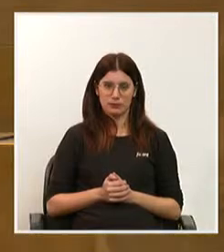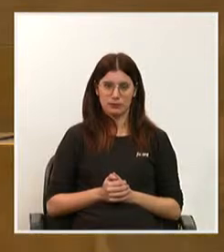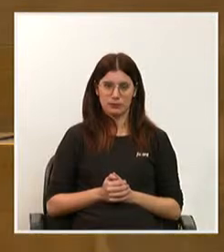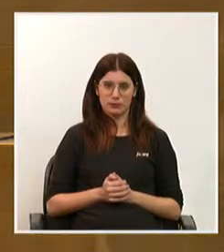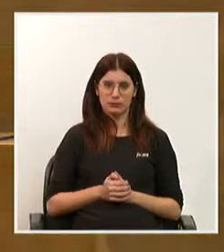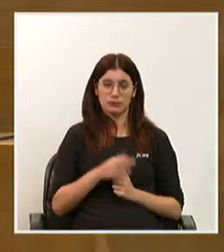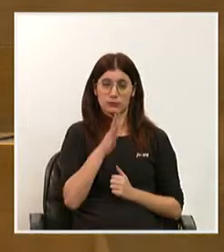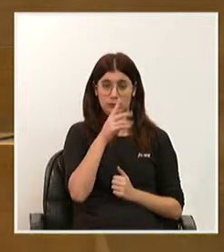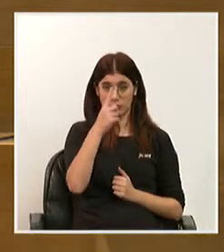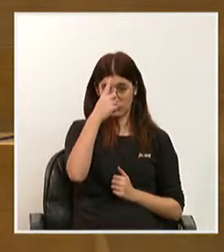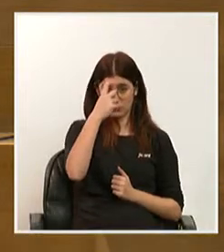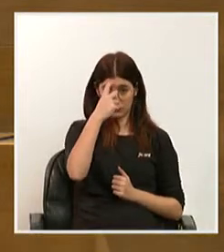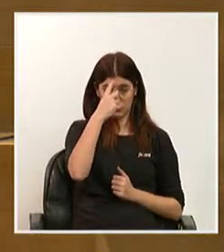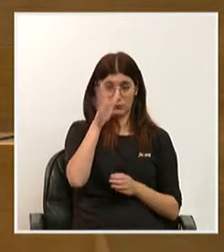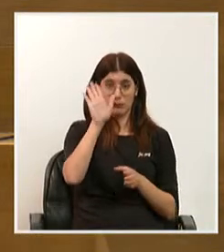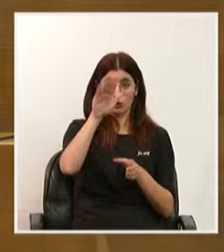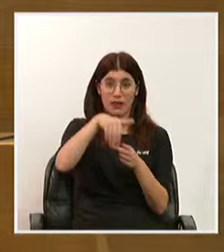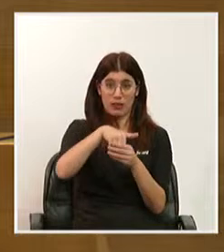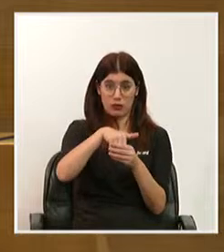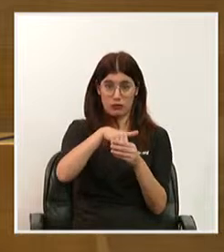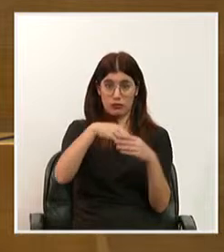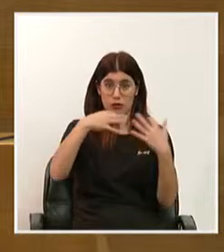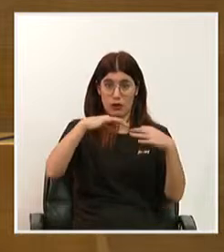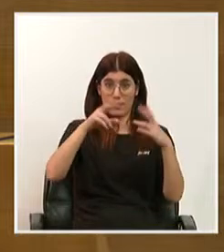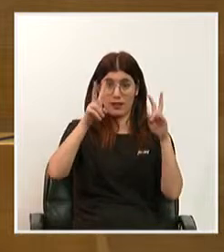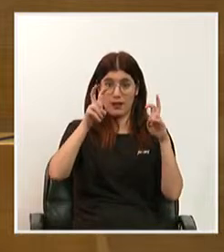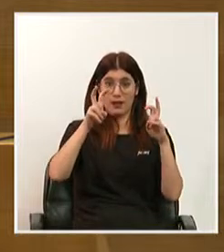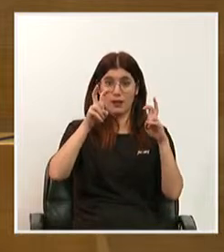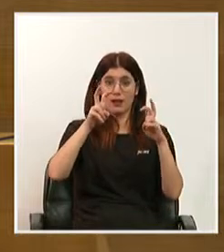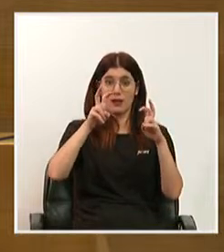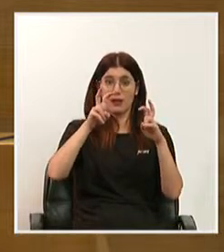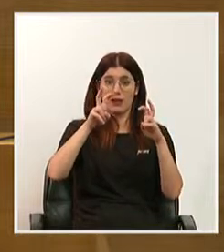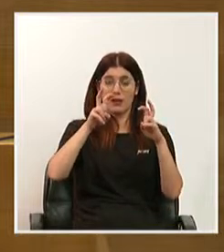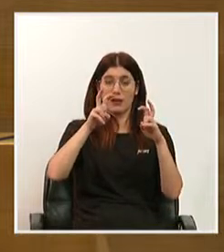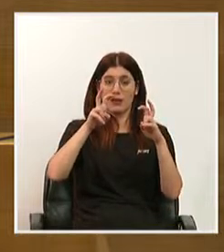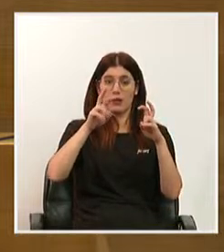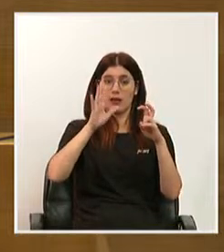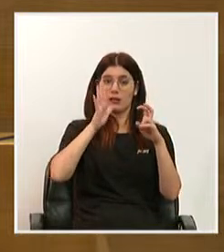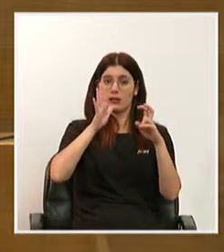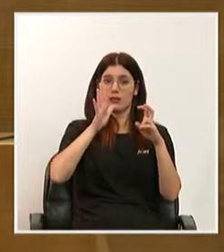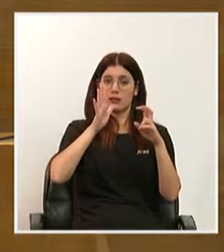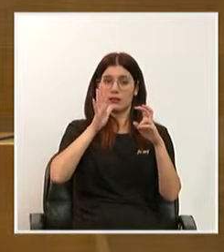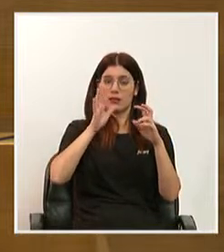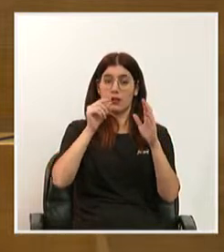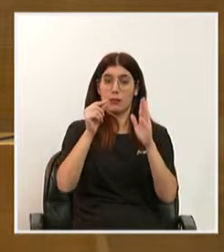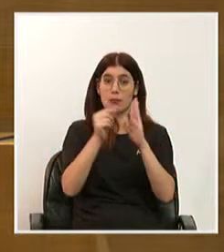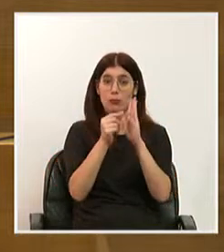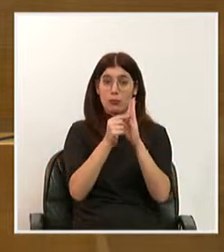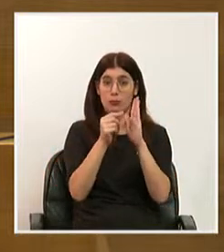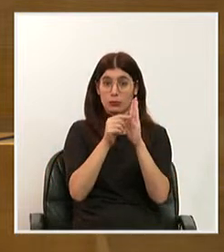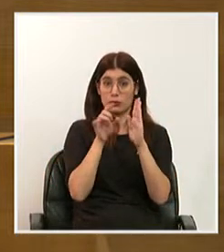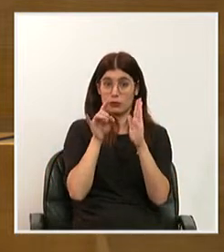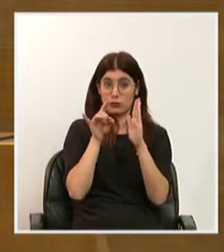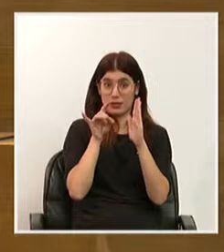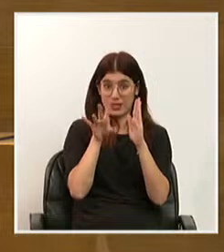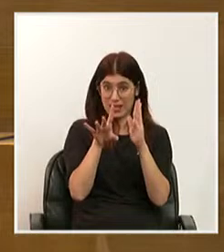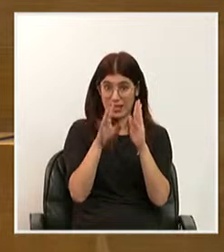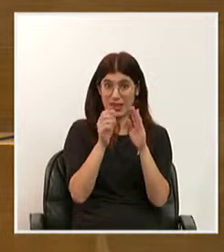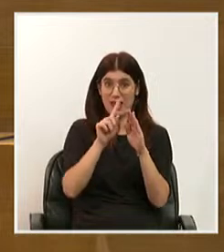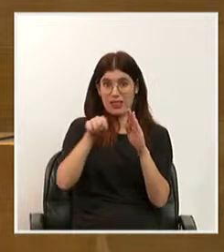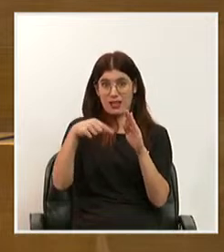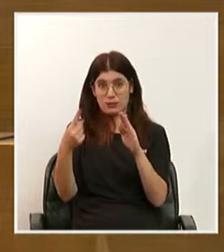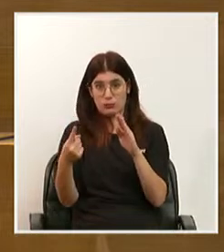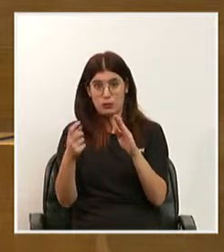les recuerdo que la votación ordinaria tendrá lugar después de la sustanciación del punto 105 y no antes de